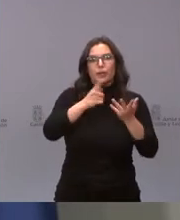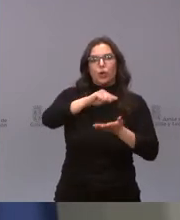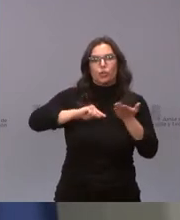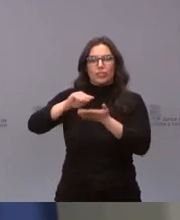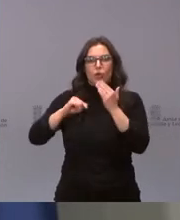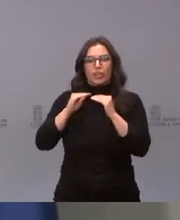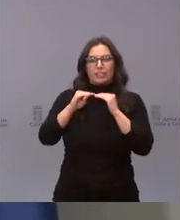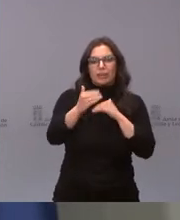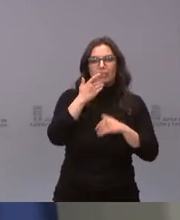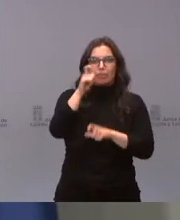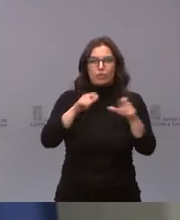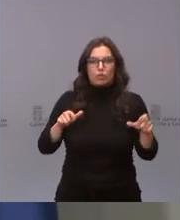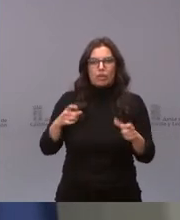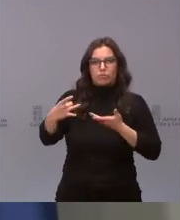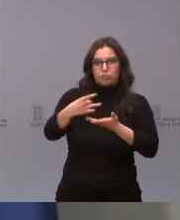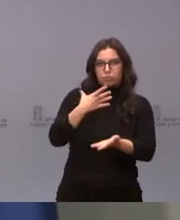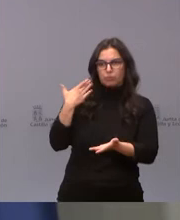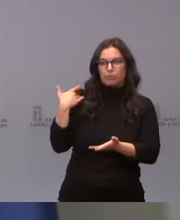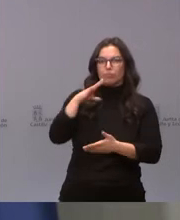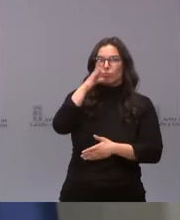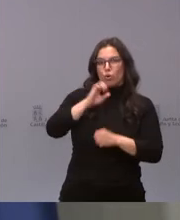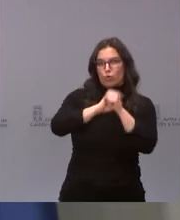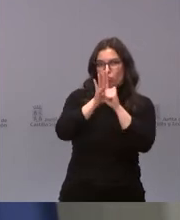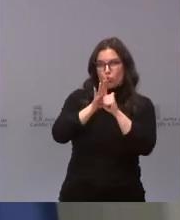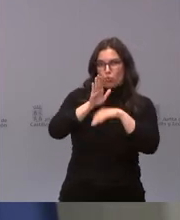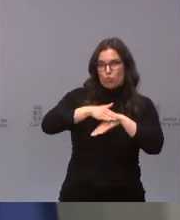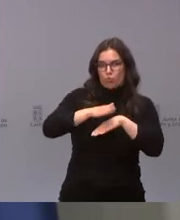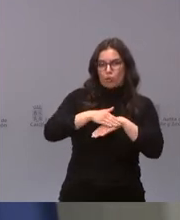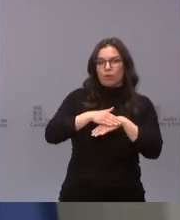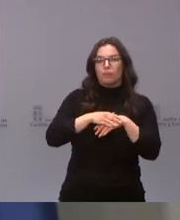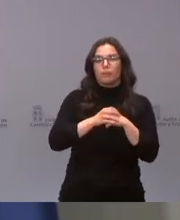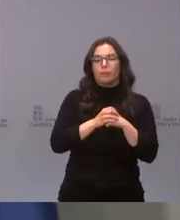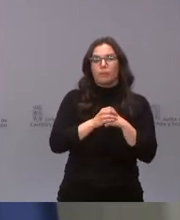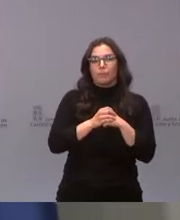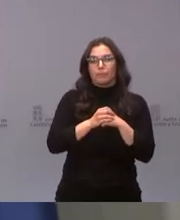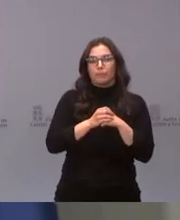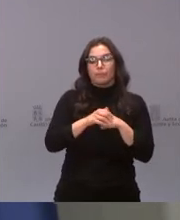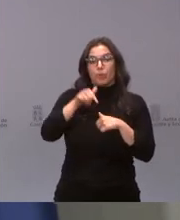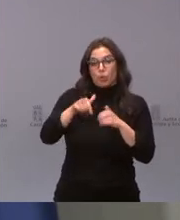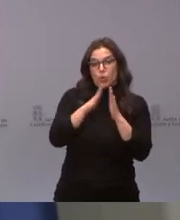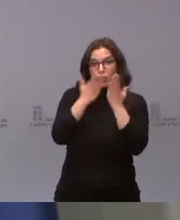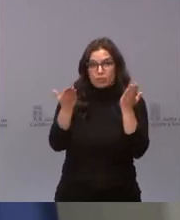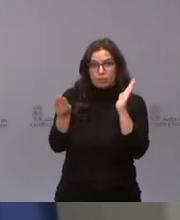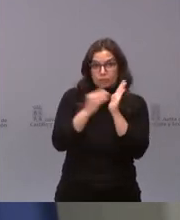estable de quienes han perdido su empleo a raíz de la COVID-19. En esta publicación de hoy